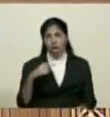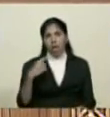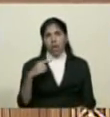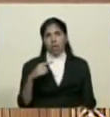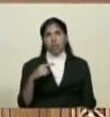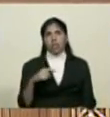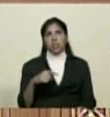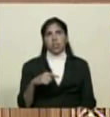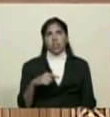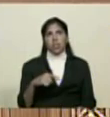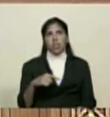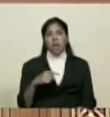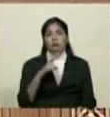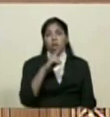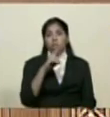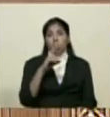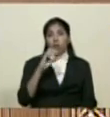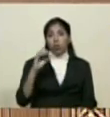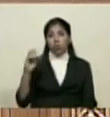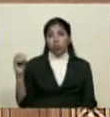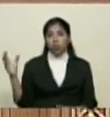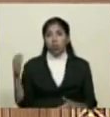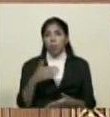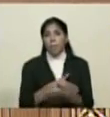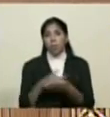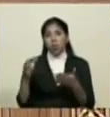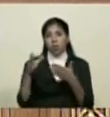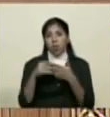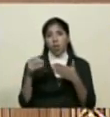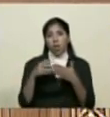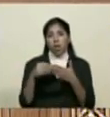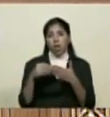que sobrepasa los 200 millones de dólares, que no encontraremos con los